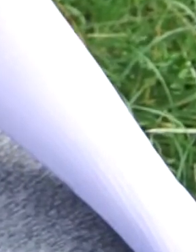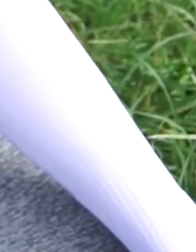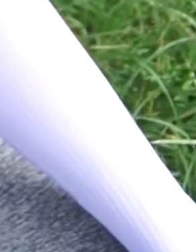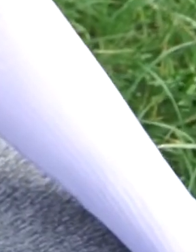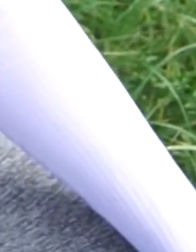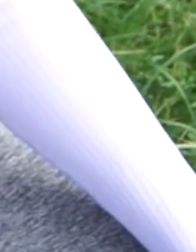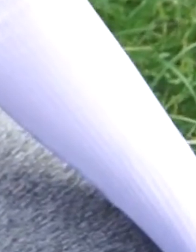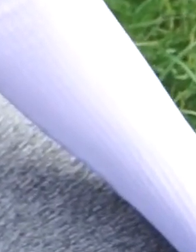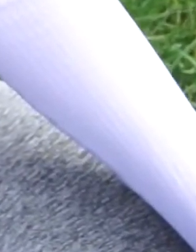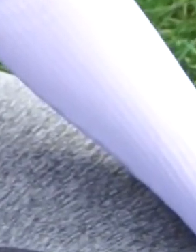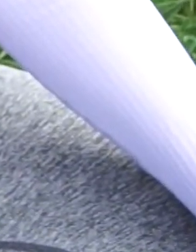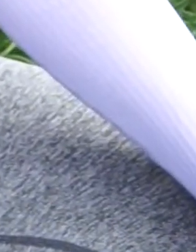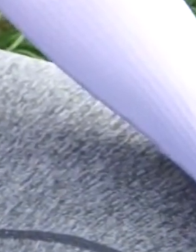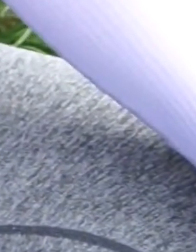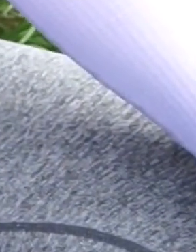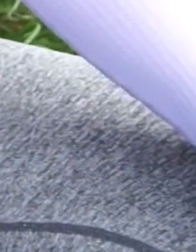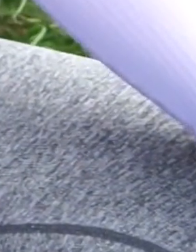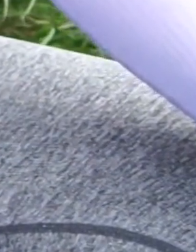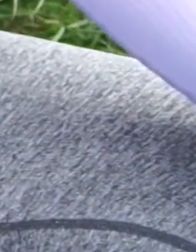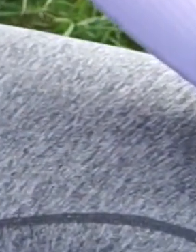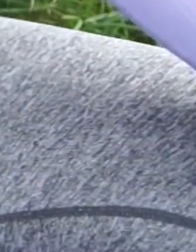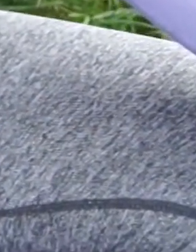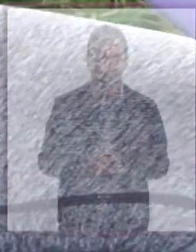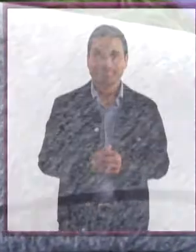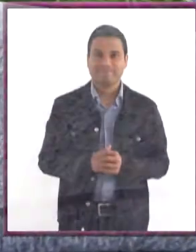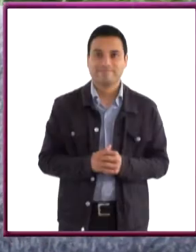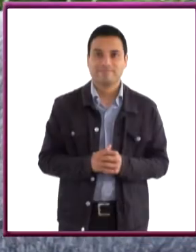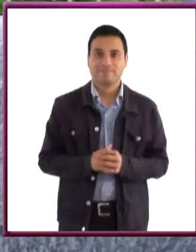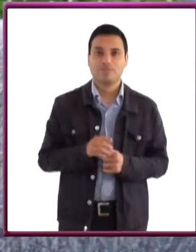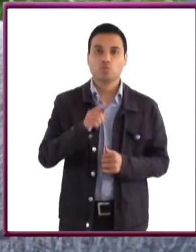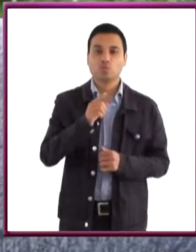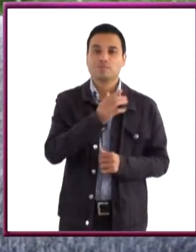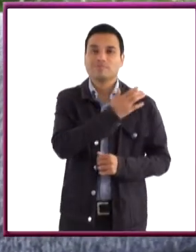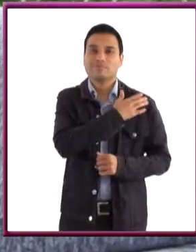Nota la sutil elevación y caída de tus hombros.